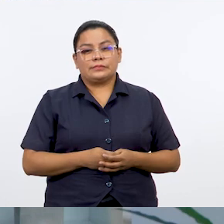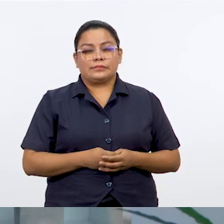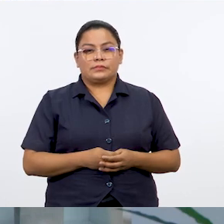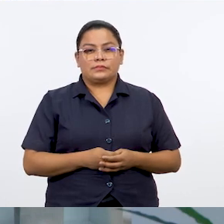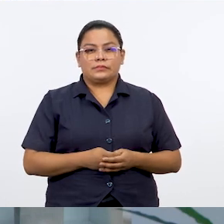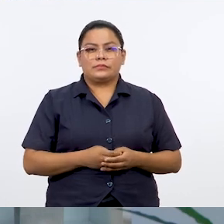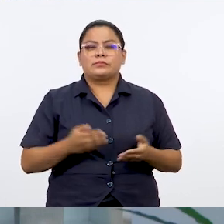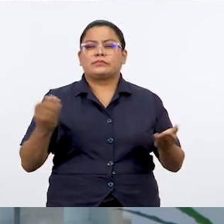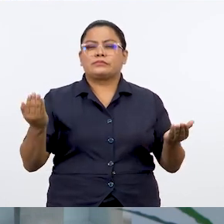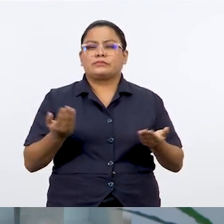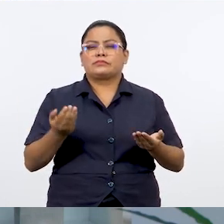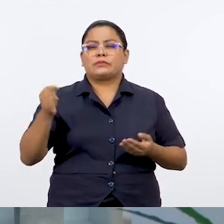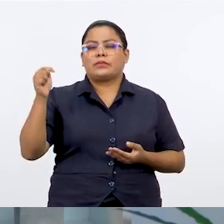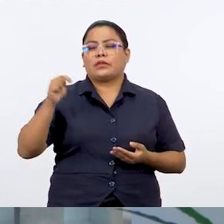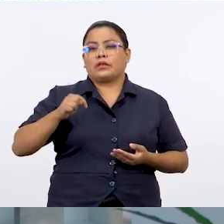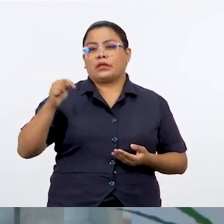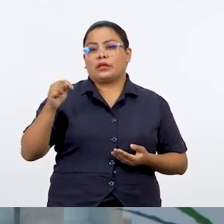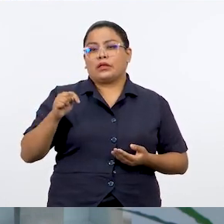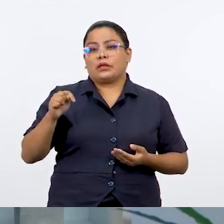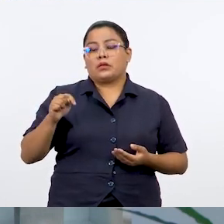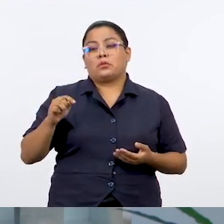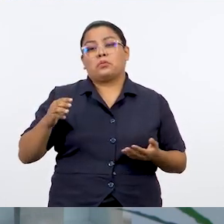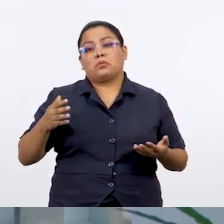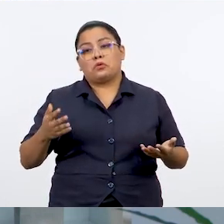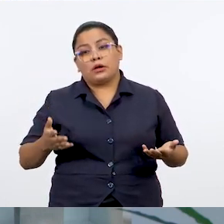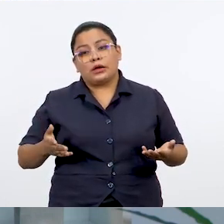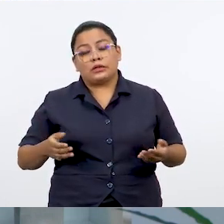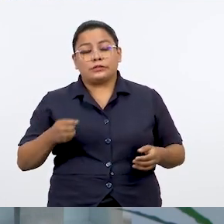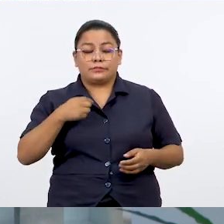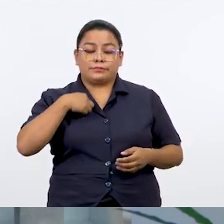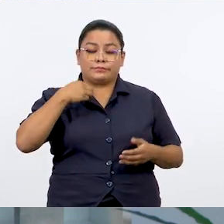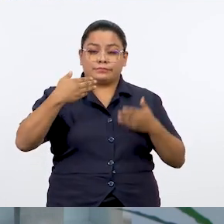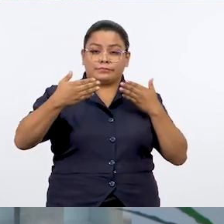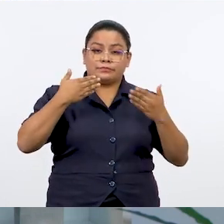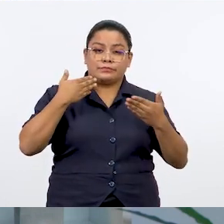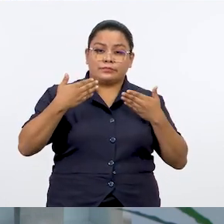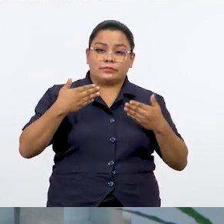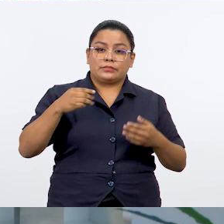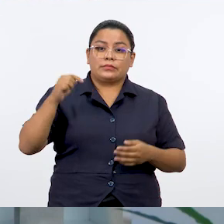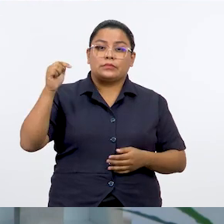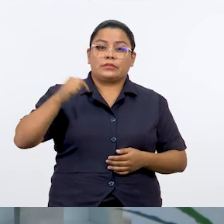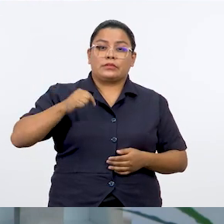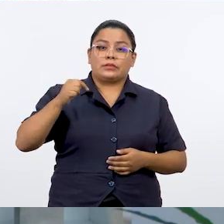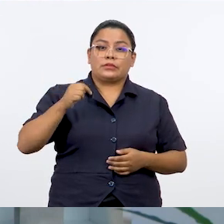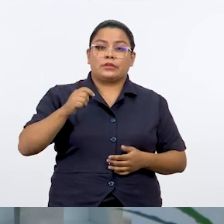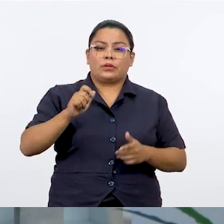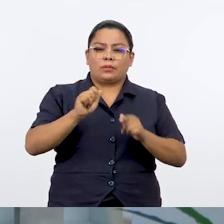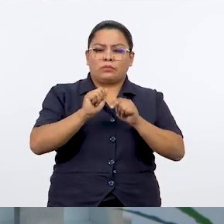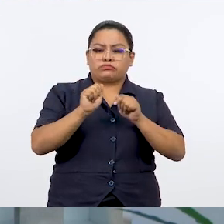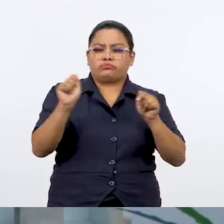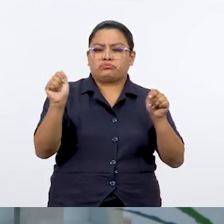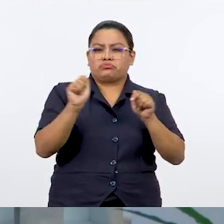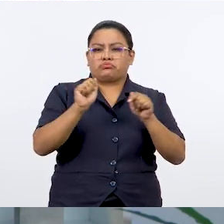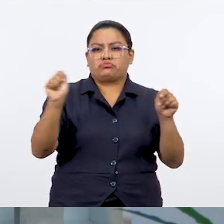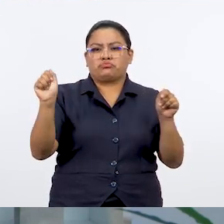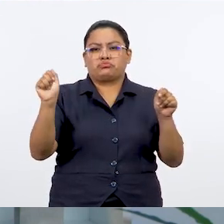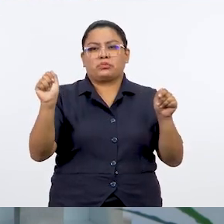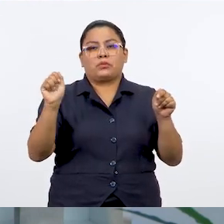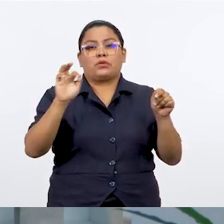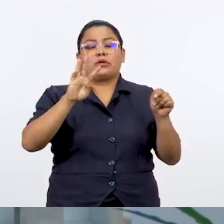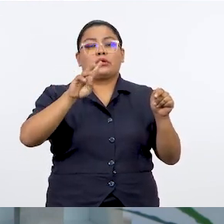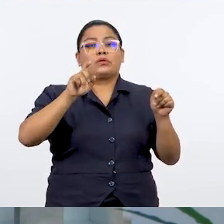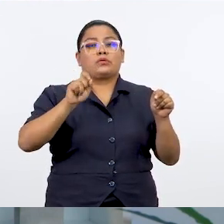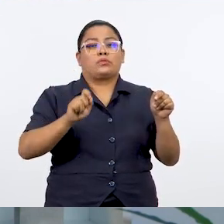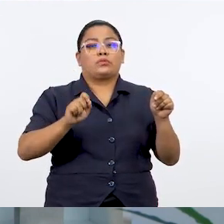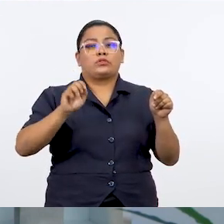¿Qué haremos ahora, Alejandra? Pues déjame comentarte que tengo este listón acá que mide